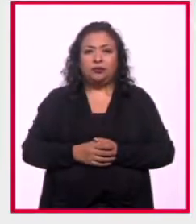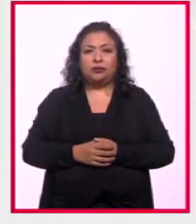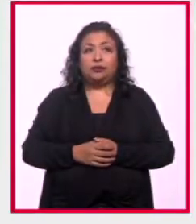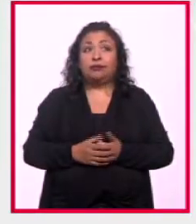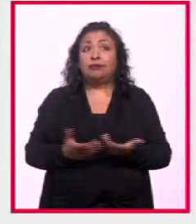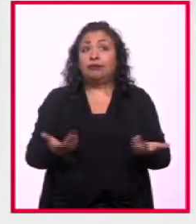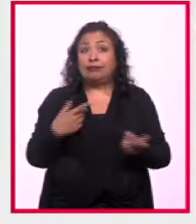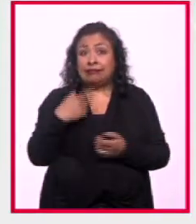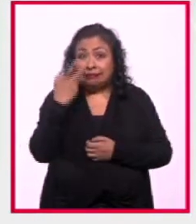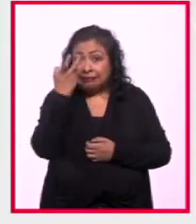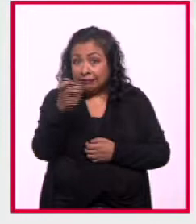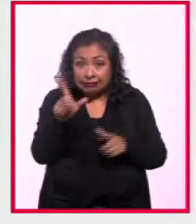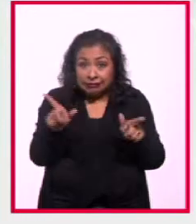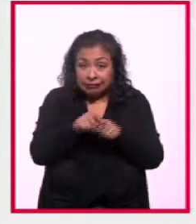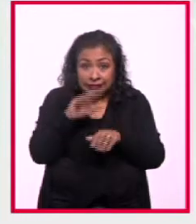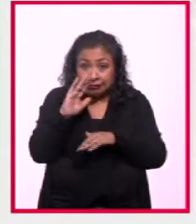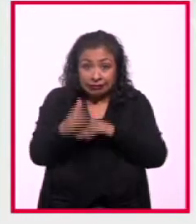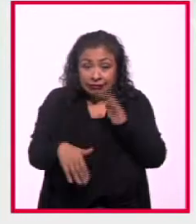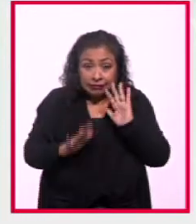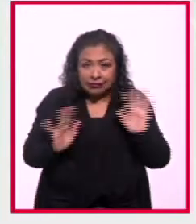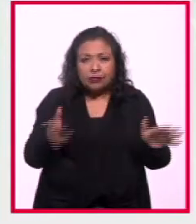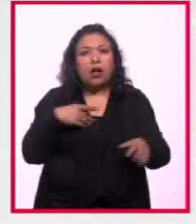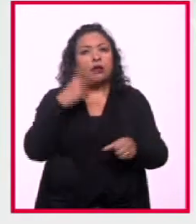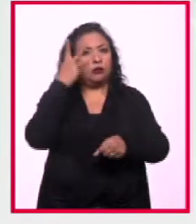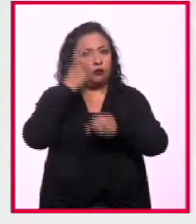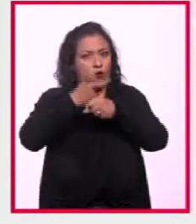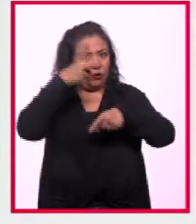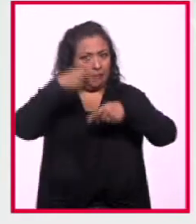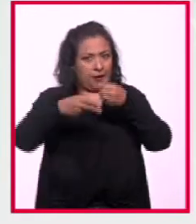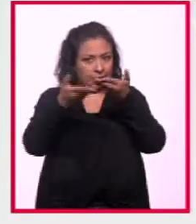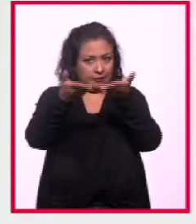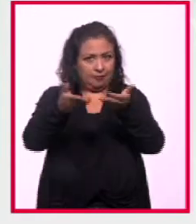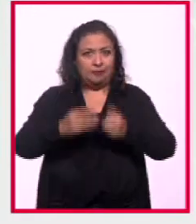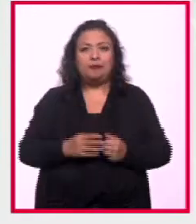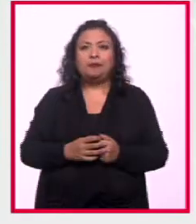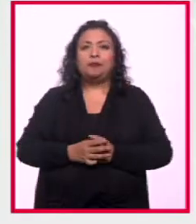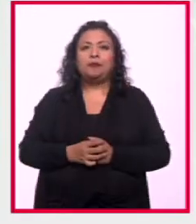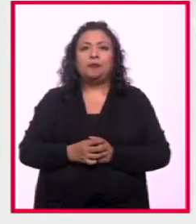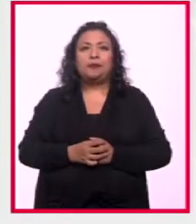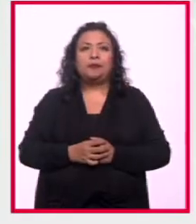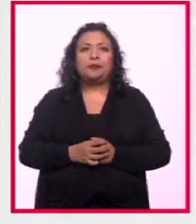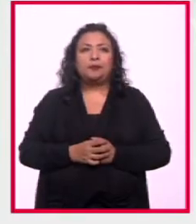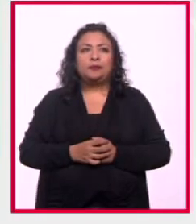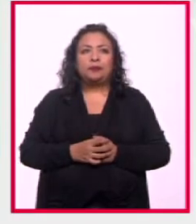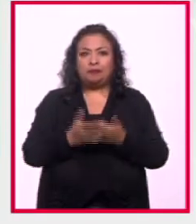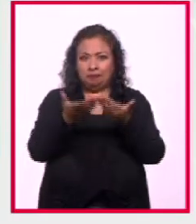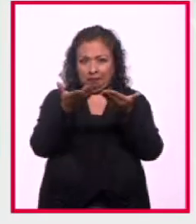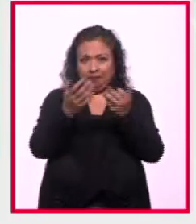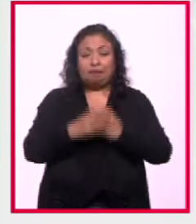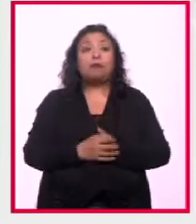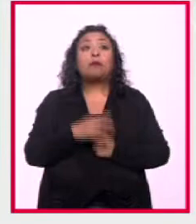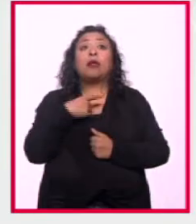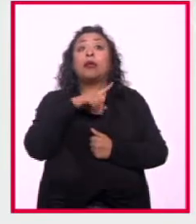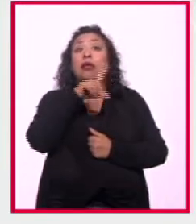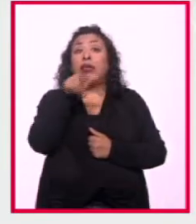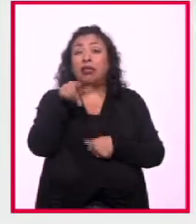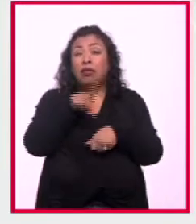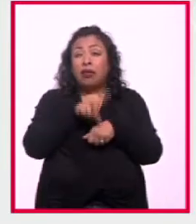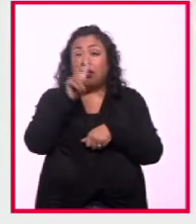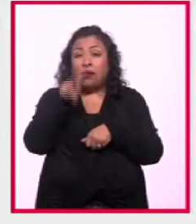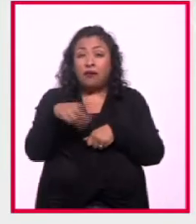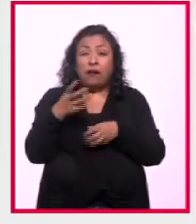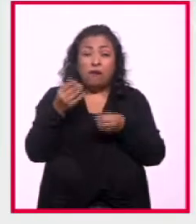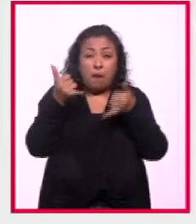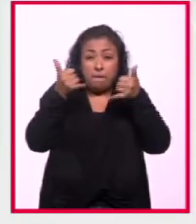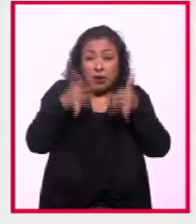bueno y eso no es todo tenemos una segunda parte luego de varios días de intensas